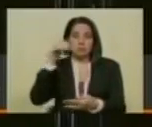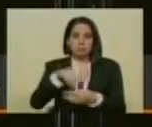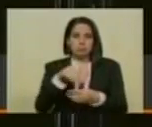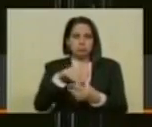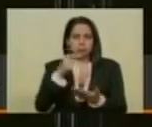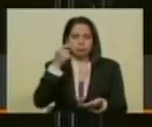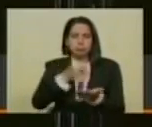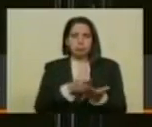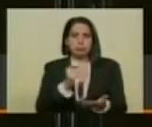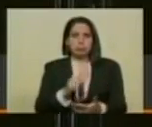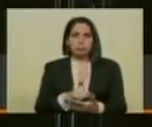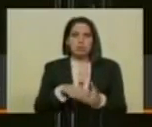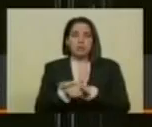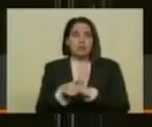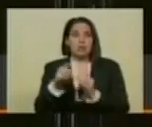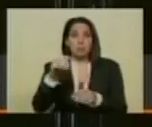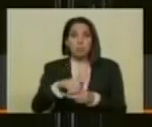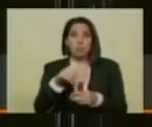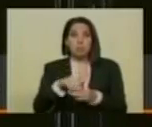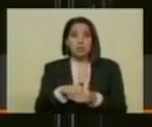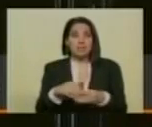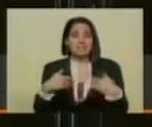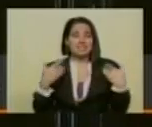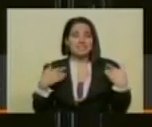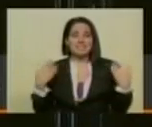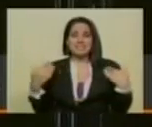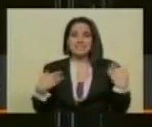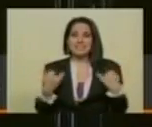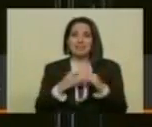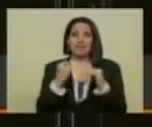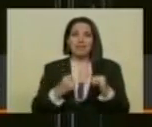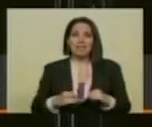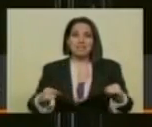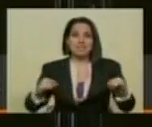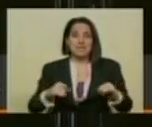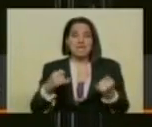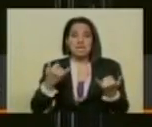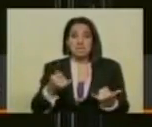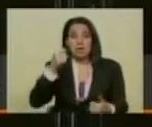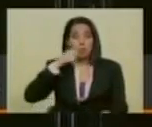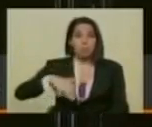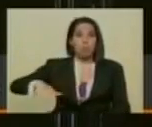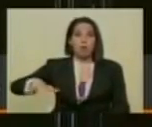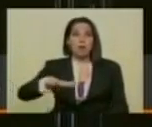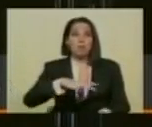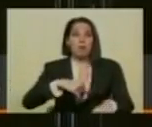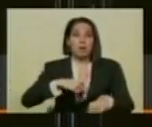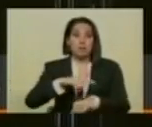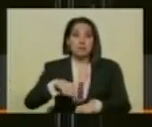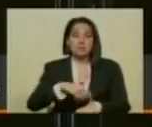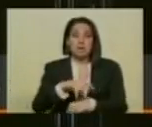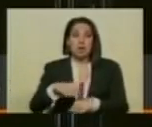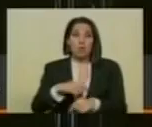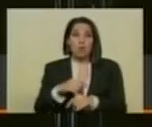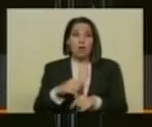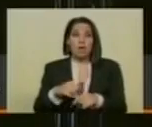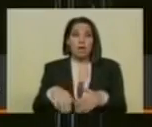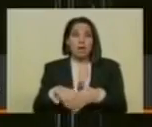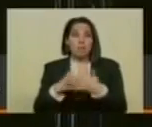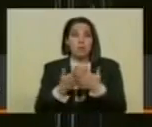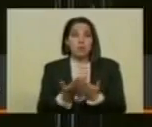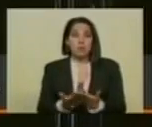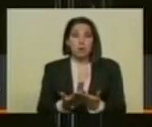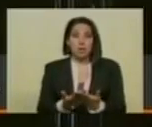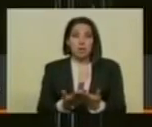6 en punto entré y voté y me sentí feliz. Y ya el pueblo a esa hora, en la madrugada, hasta altas horas de la noche,